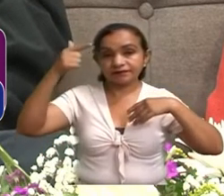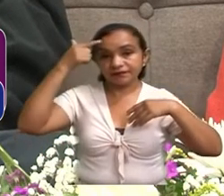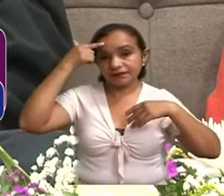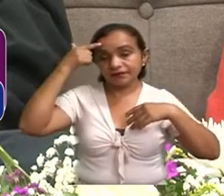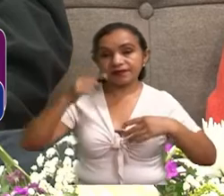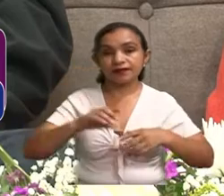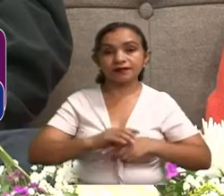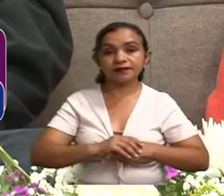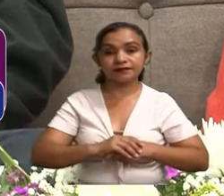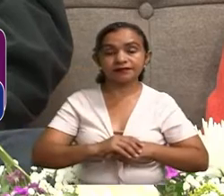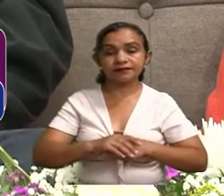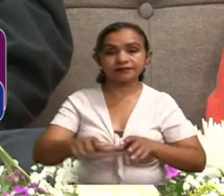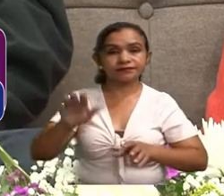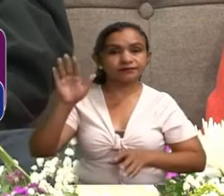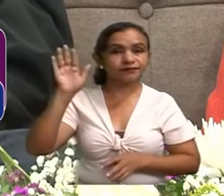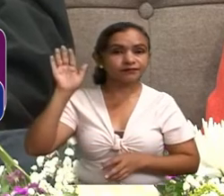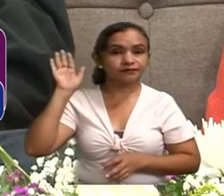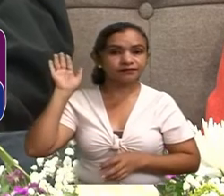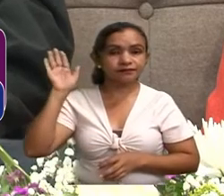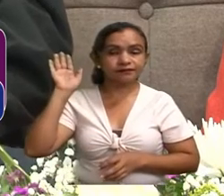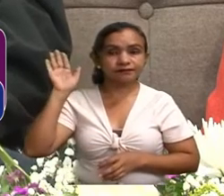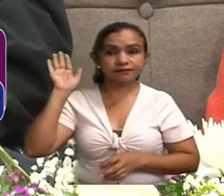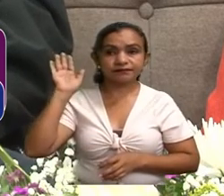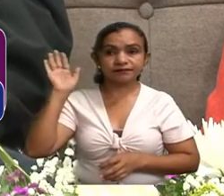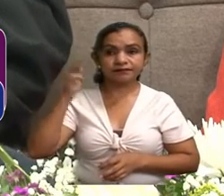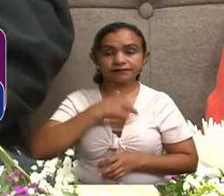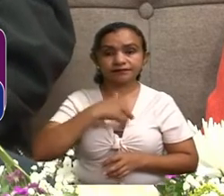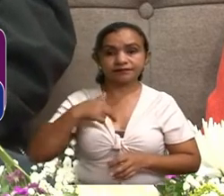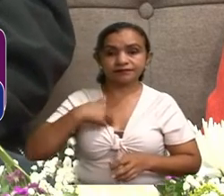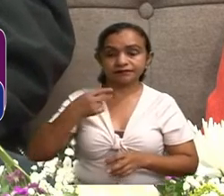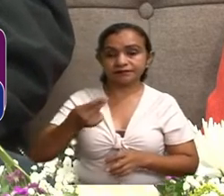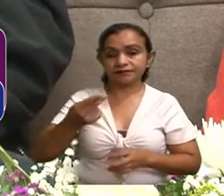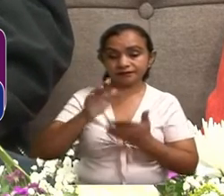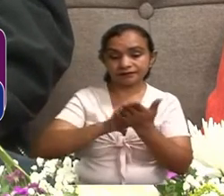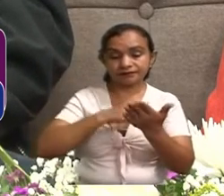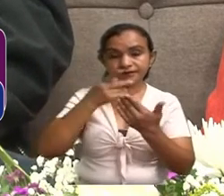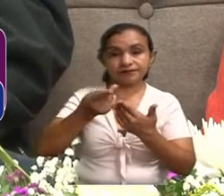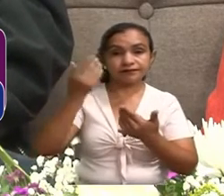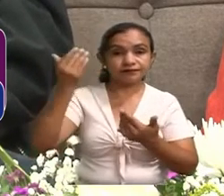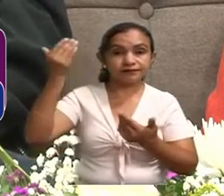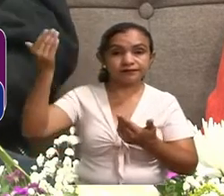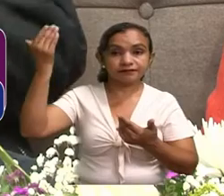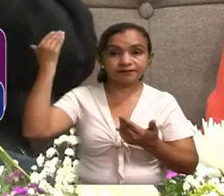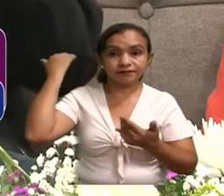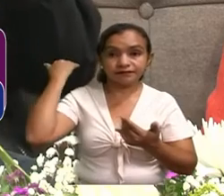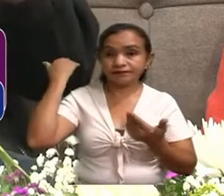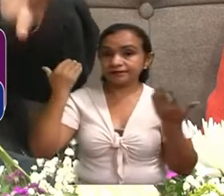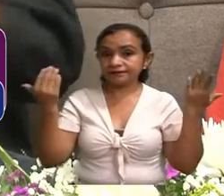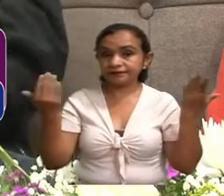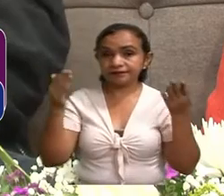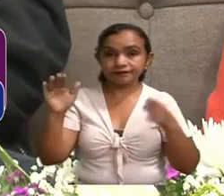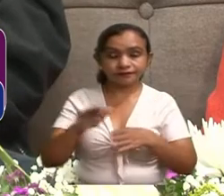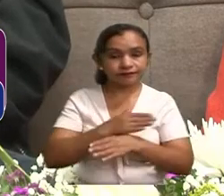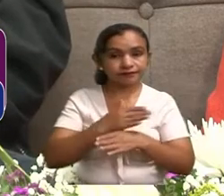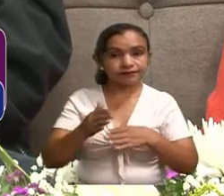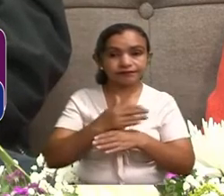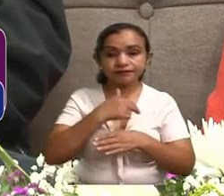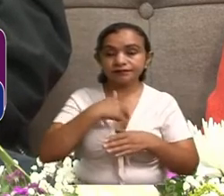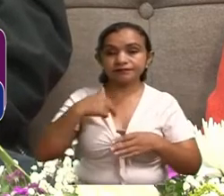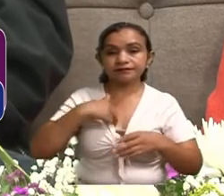está comprometido a darle cumplimiento, porque en ese programa histórico no hay nada que no sea distinto a lo que estamos